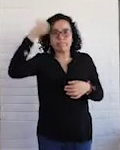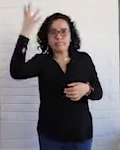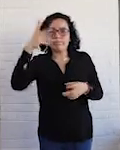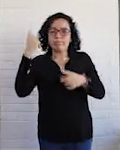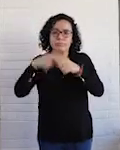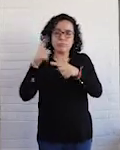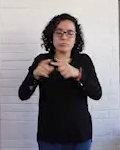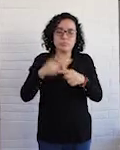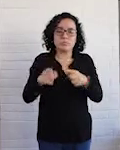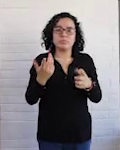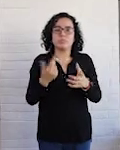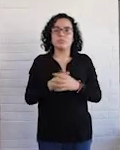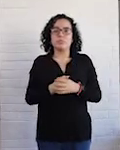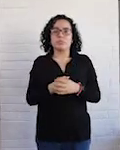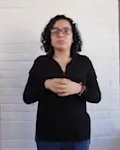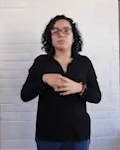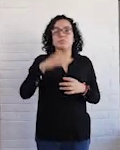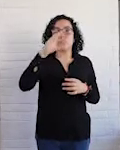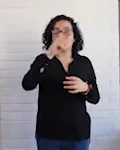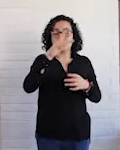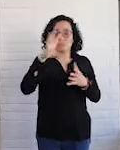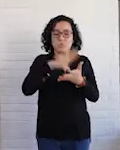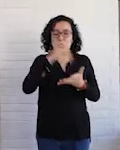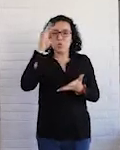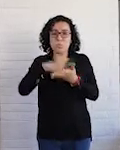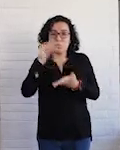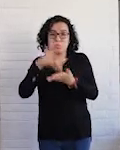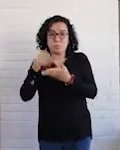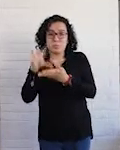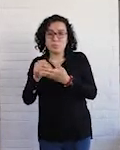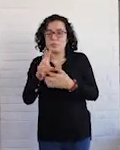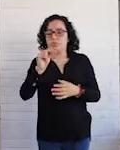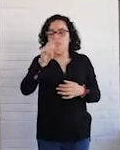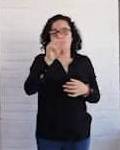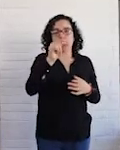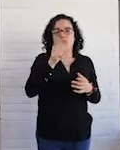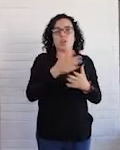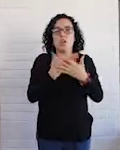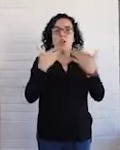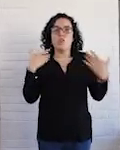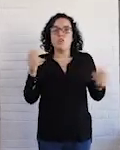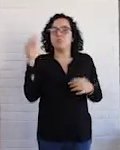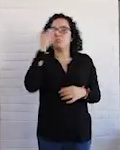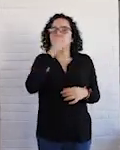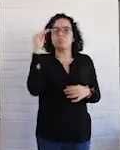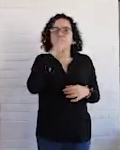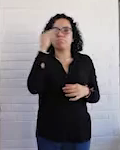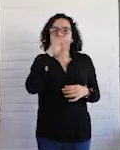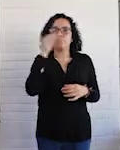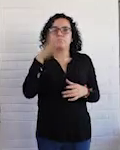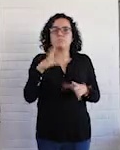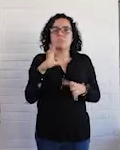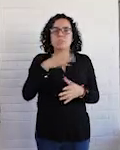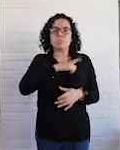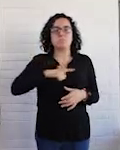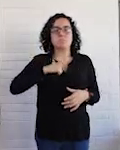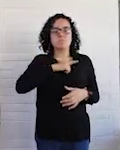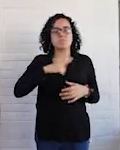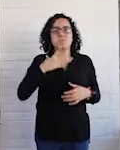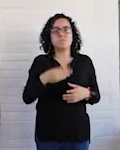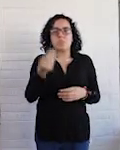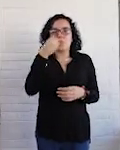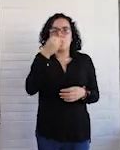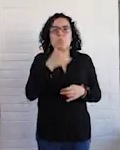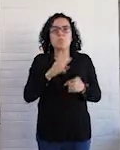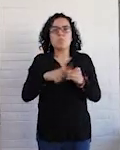de copyright, que significa nadie tiene, todo es gratis, pero si todo es gratis y todos disfrutamos, ¿quién gana? ¿De dónde come